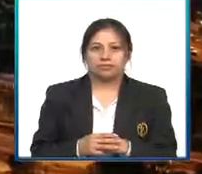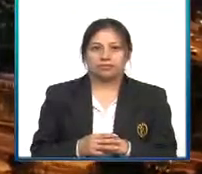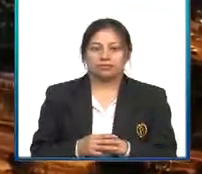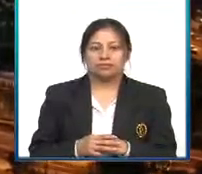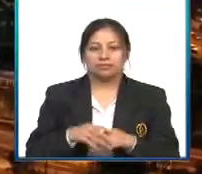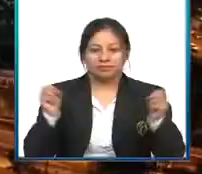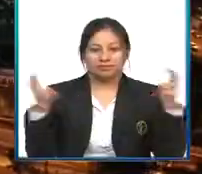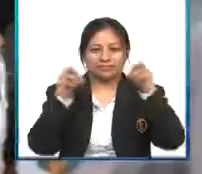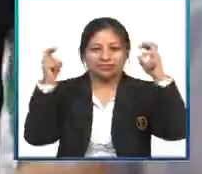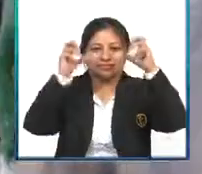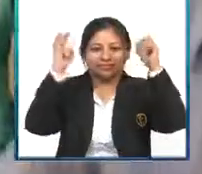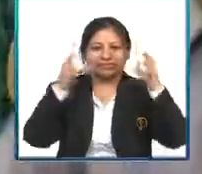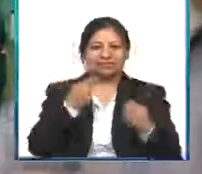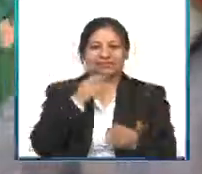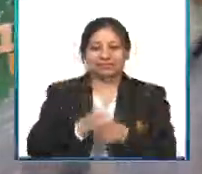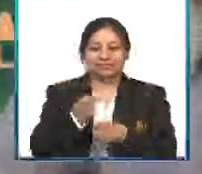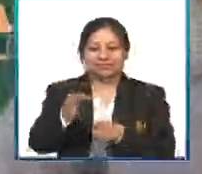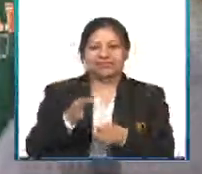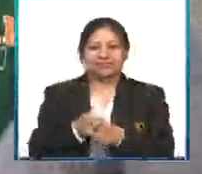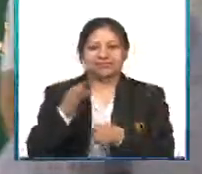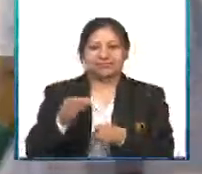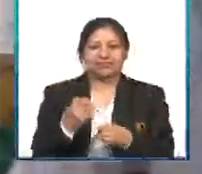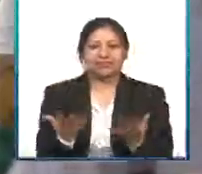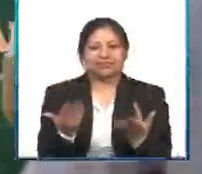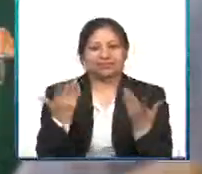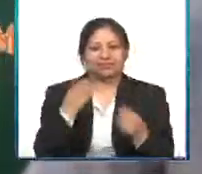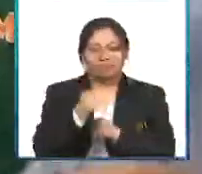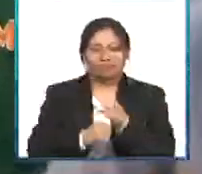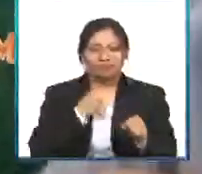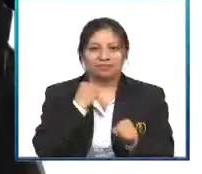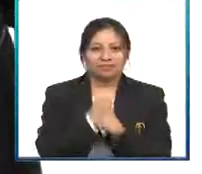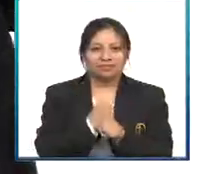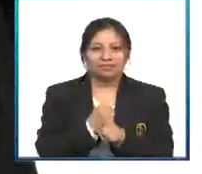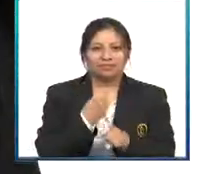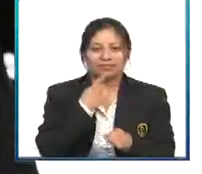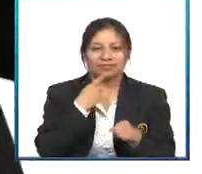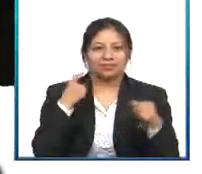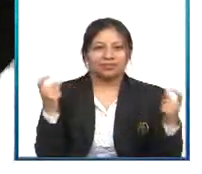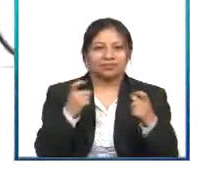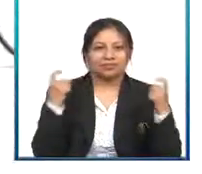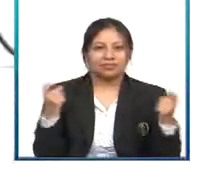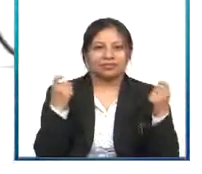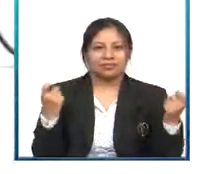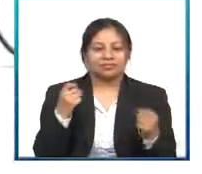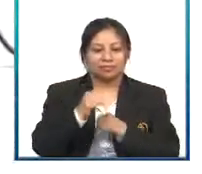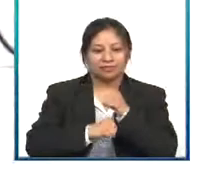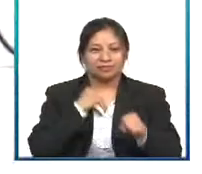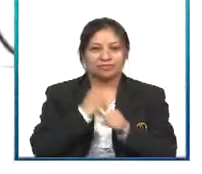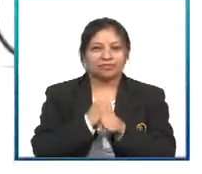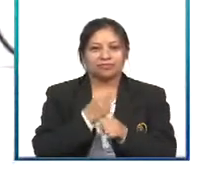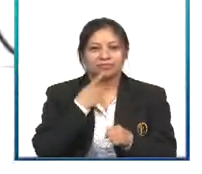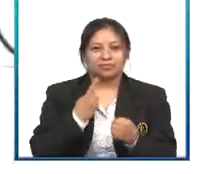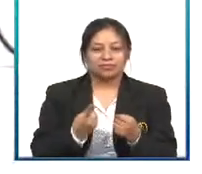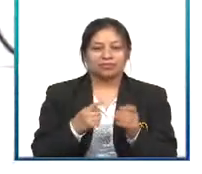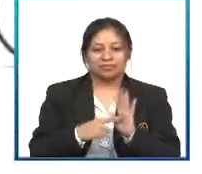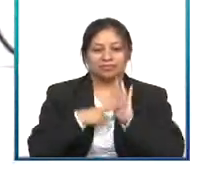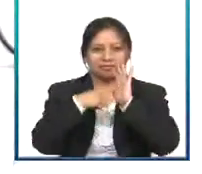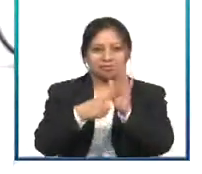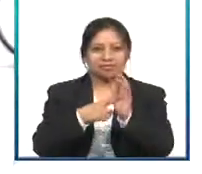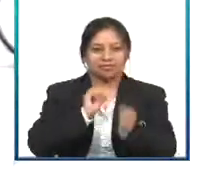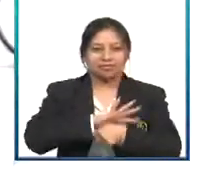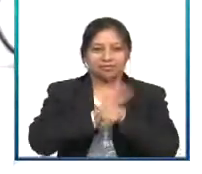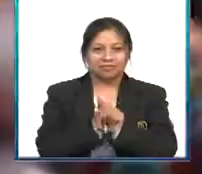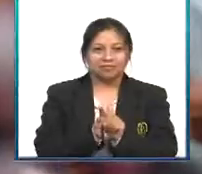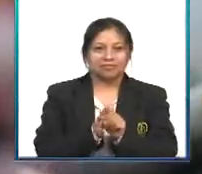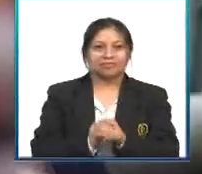El mes de diciembre ha sido para la población guatemalteca el más esperado del año, por la celebración de las fiestas de Navidad y fin de año. Sin embargo, por la presencia de la pandemia